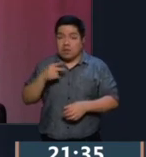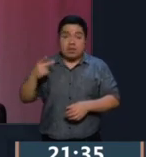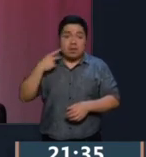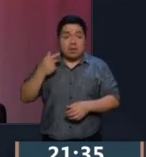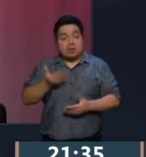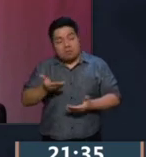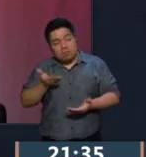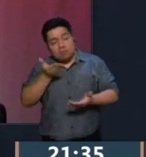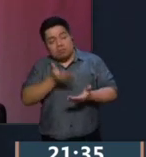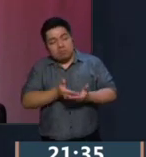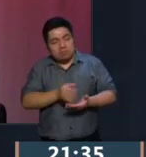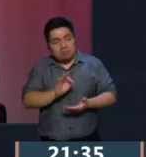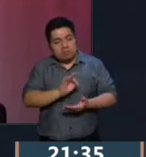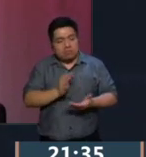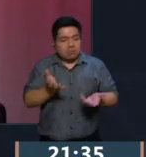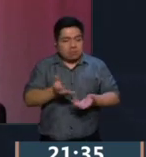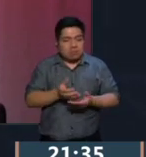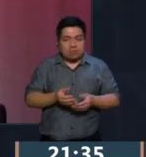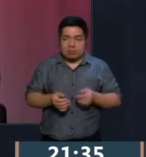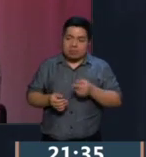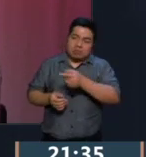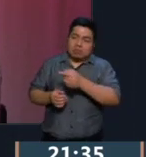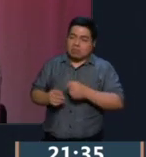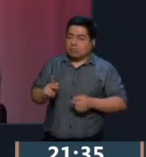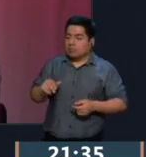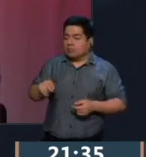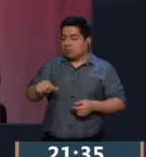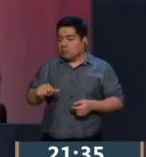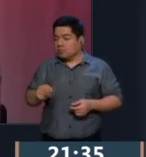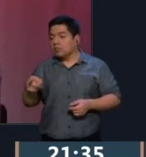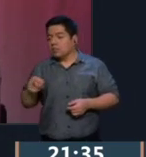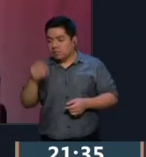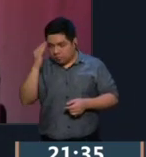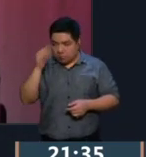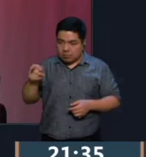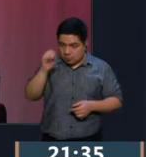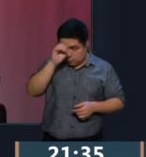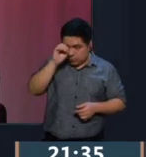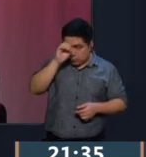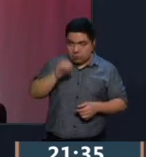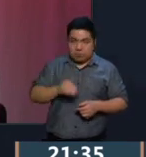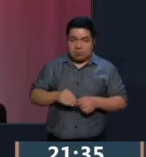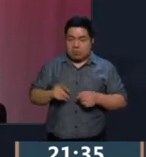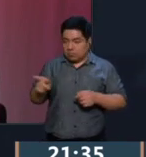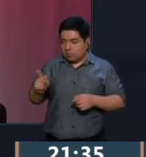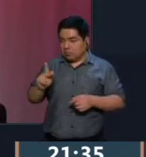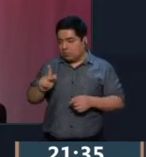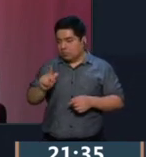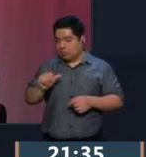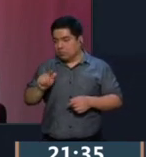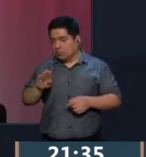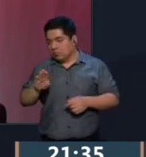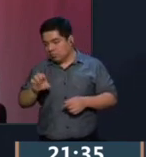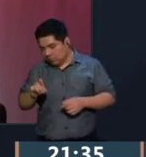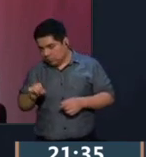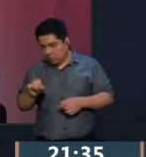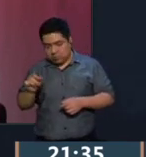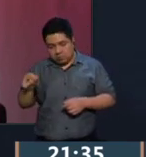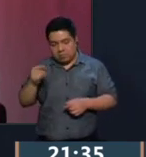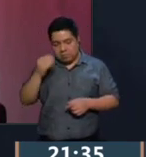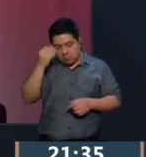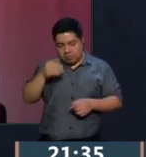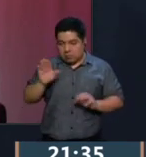además exista la voluntad política de aterrizar esa mesa. ¿Cómo ves tú, Alejandro, esta situación? Mira, yo quiero coincidir con